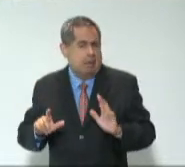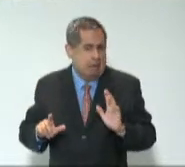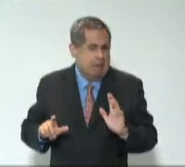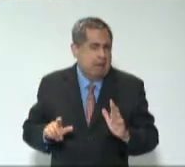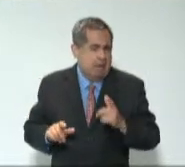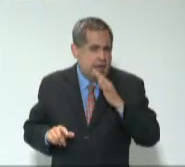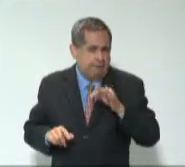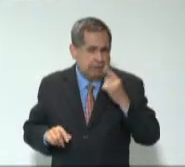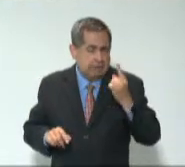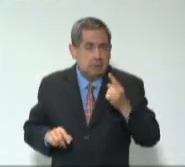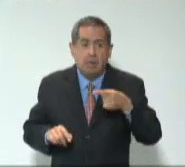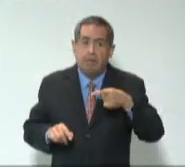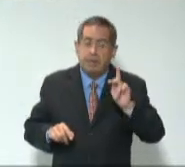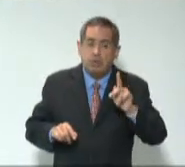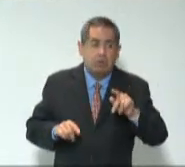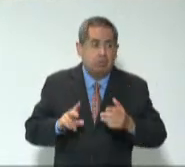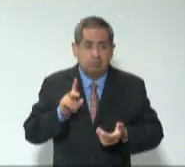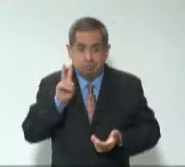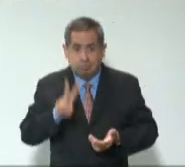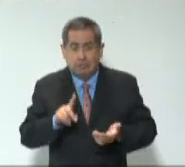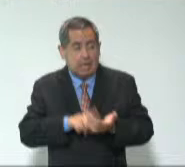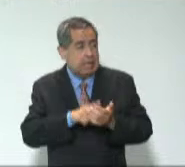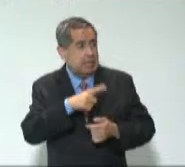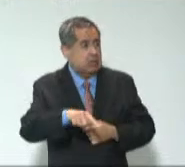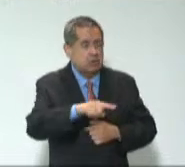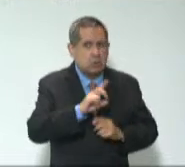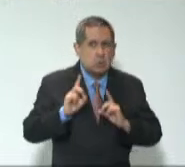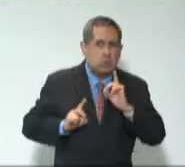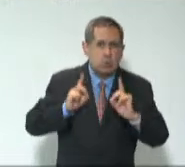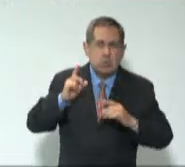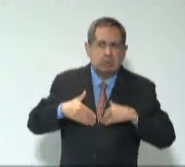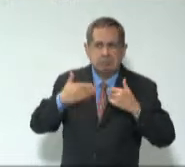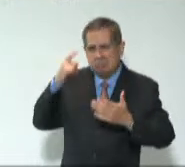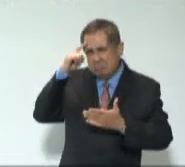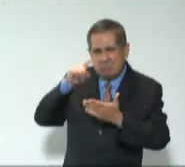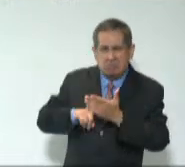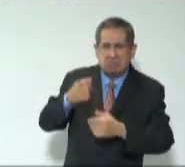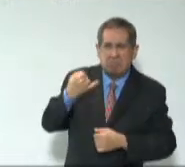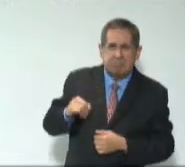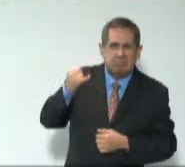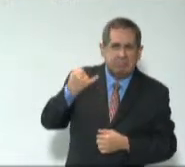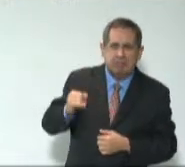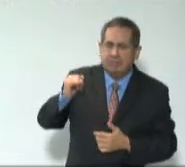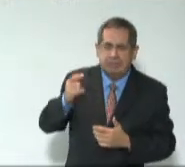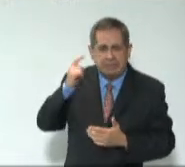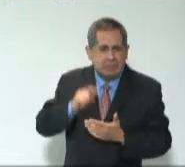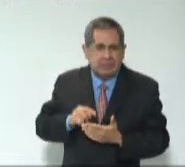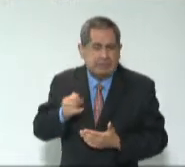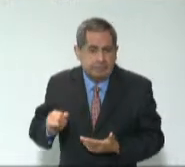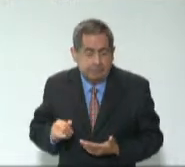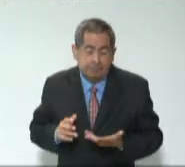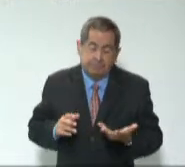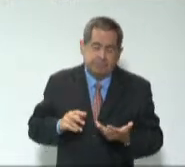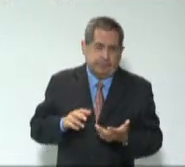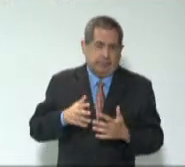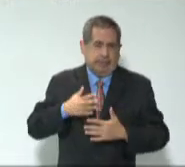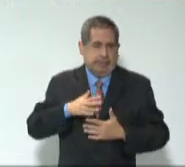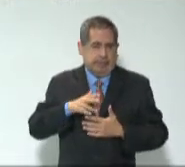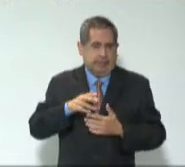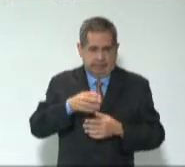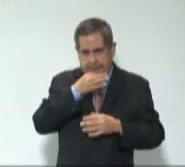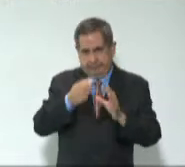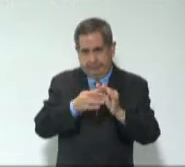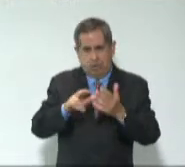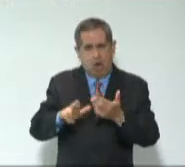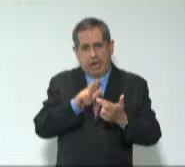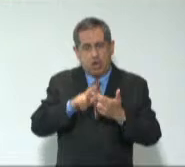una desconfianza sobre la calidad de los mismos y sigo planteando esto desde el nivel regional y quizá ese